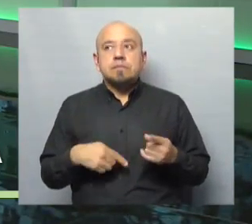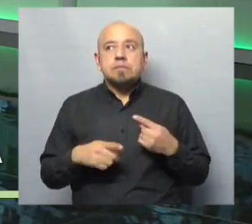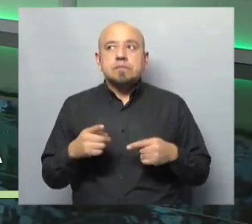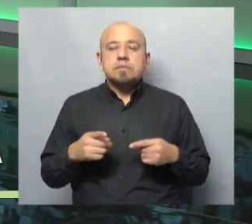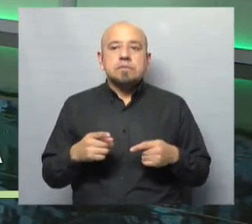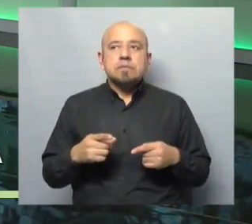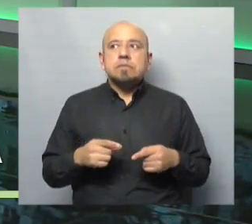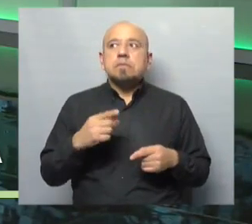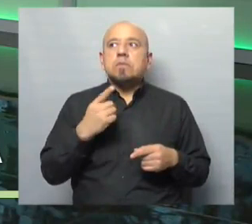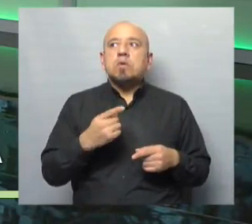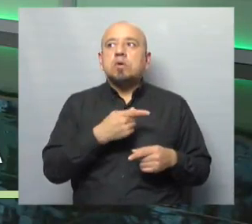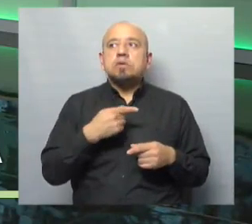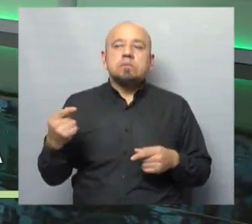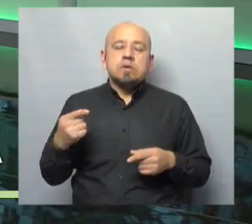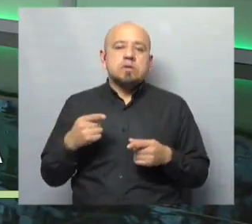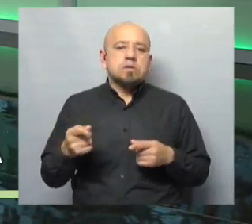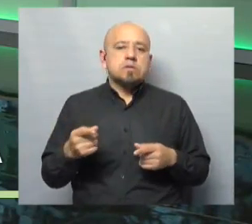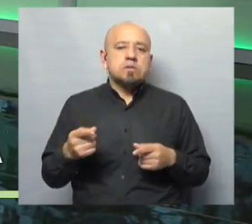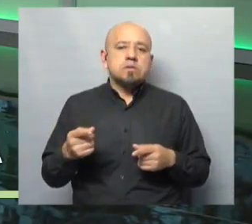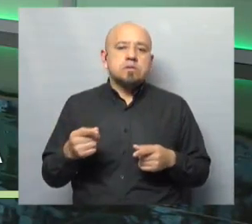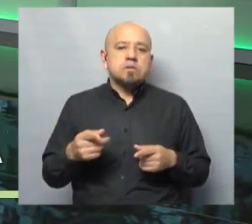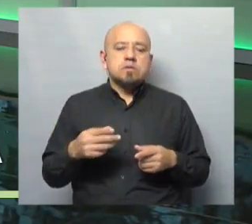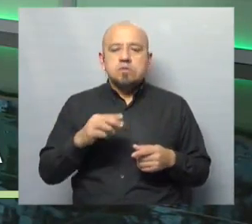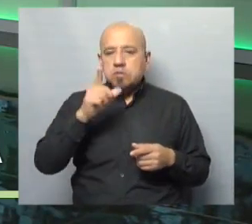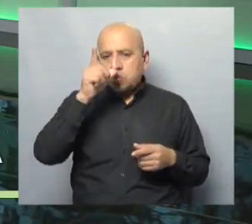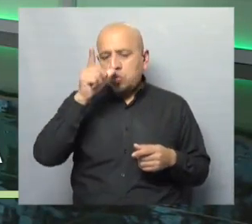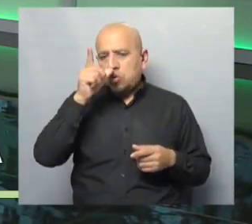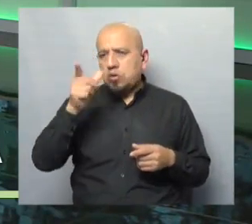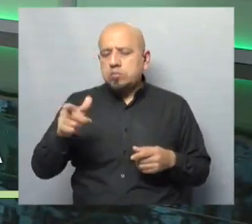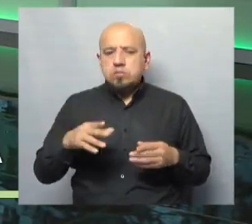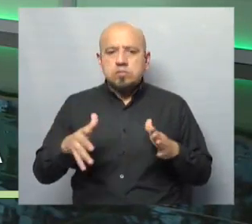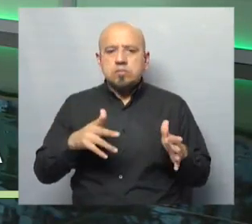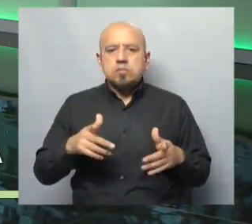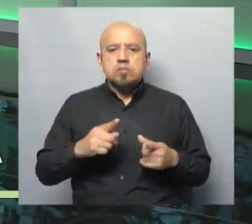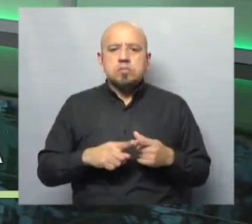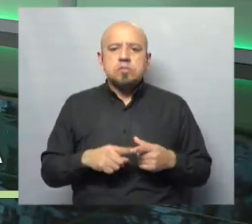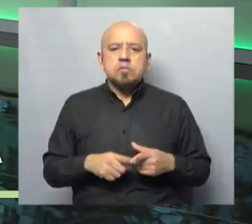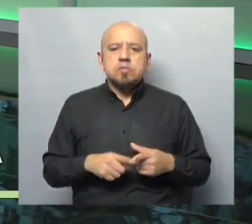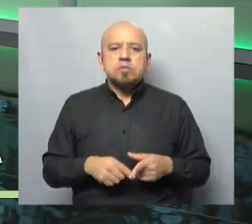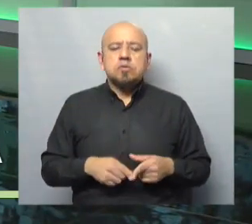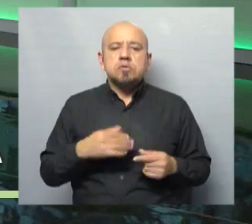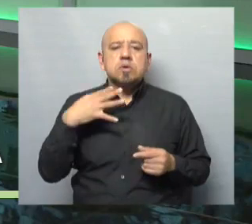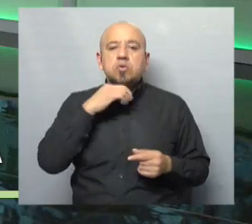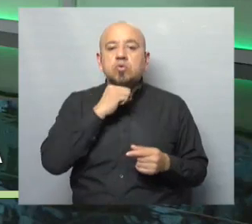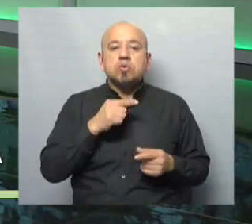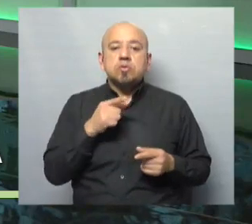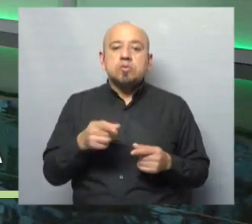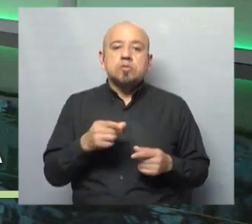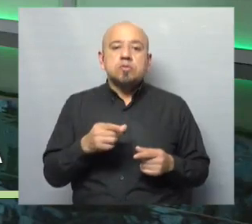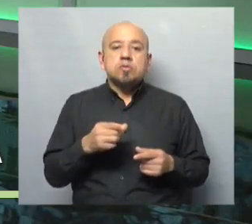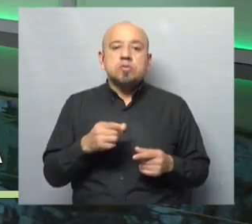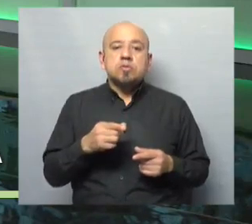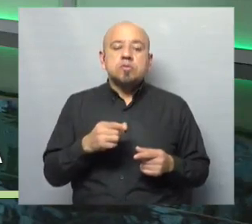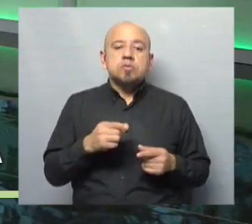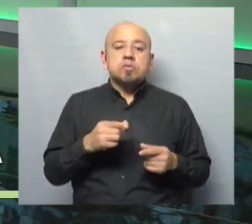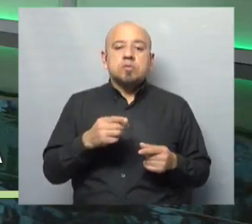hace unas semanas nada más en los últimos días de julio en realidad casi los primeros días de agosto fue que hace el